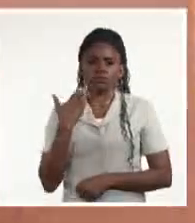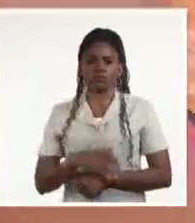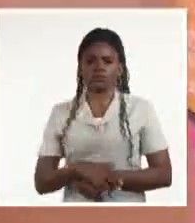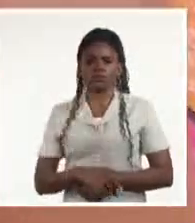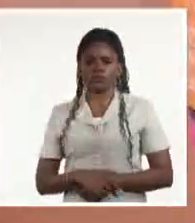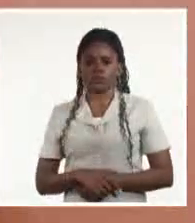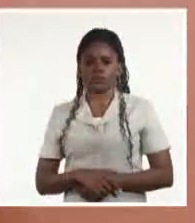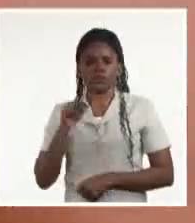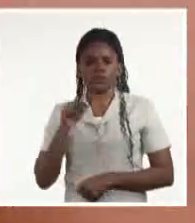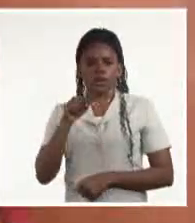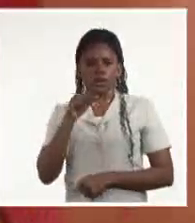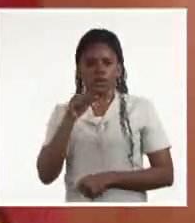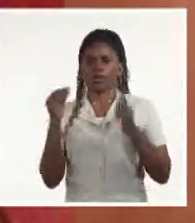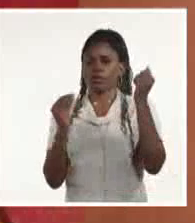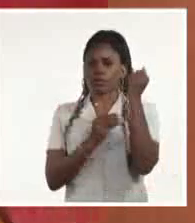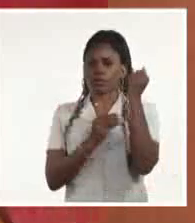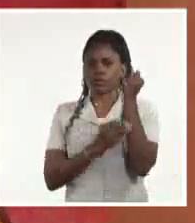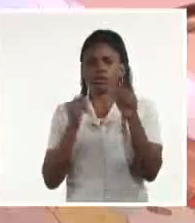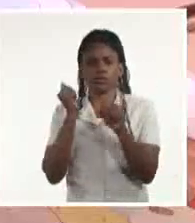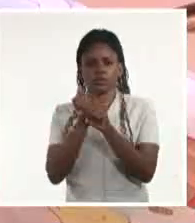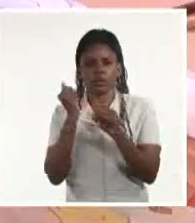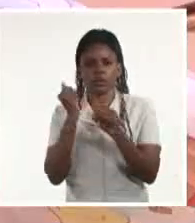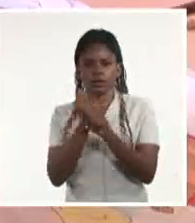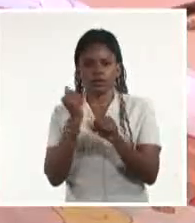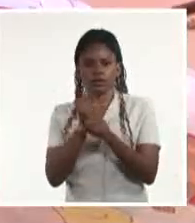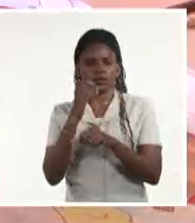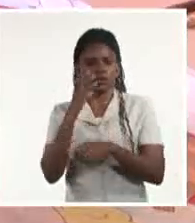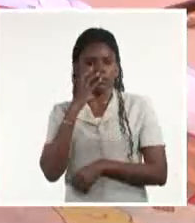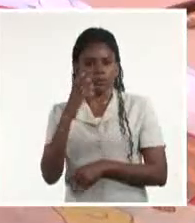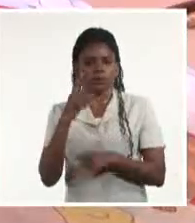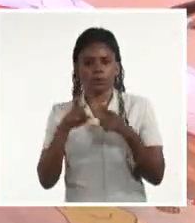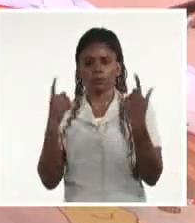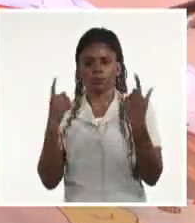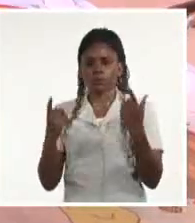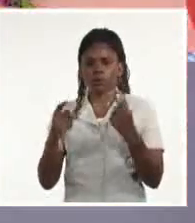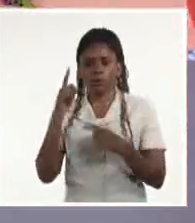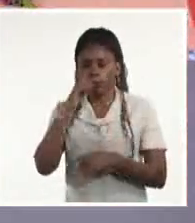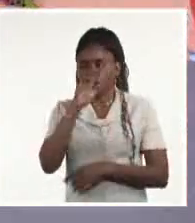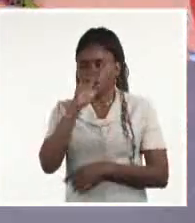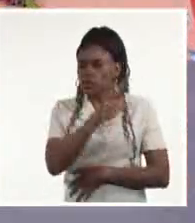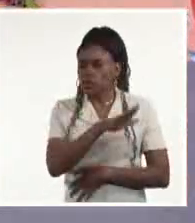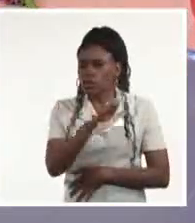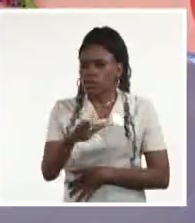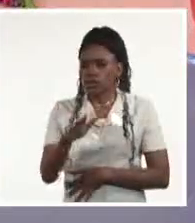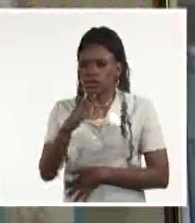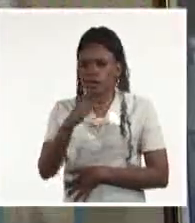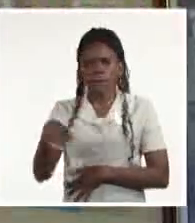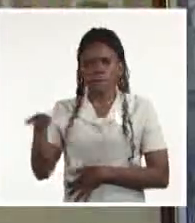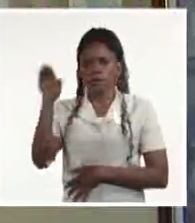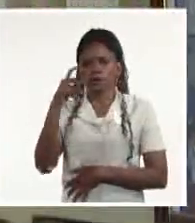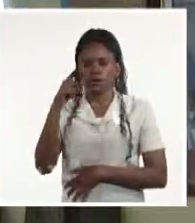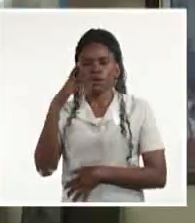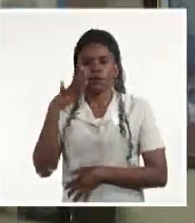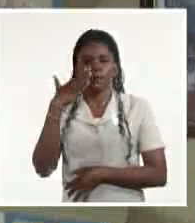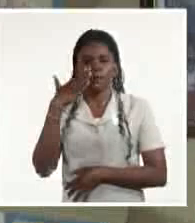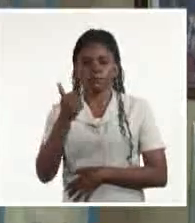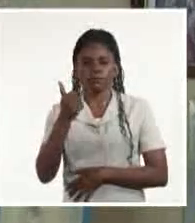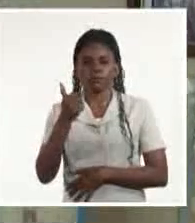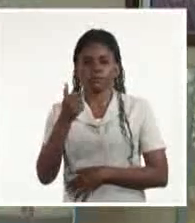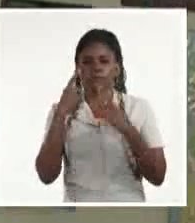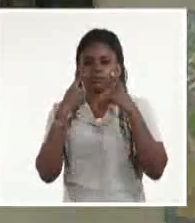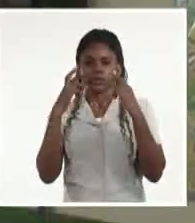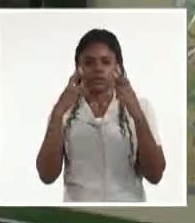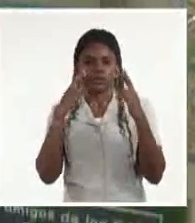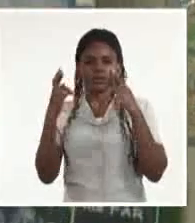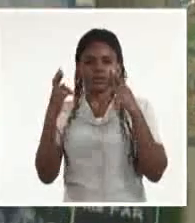la comunidad la existencia del sistema de casas de cultura reconocido en todo el país en el aniversario 45